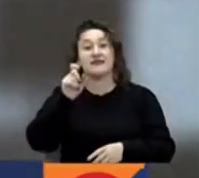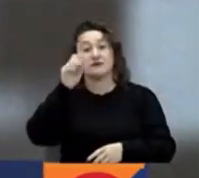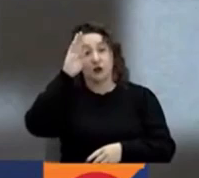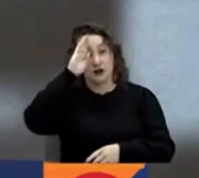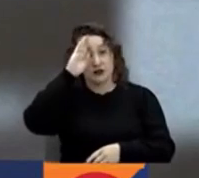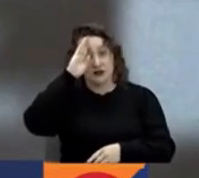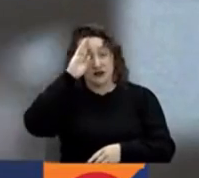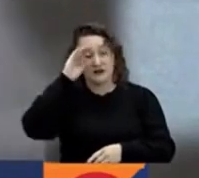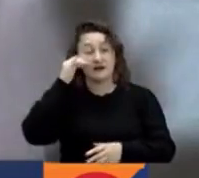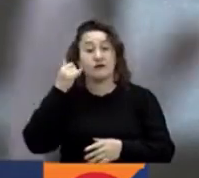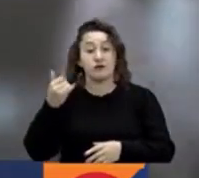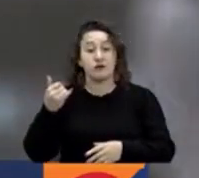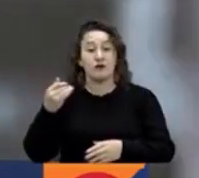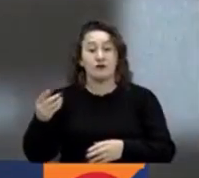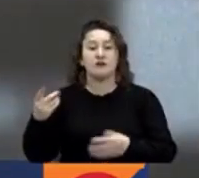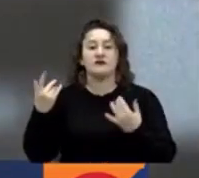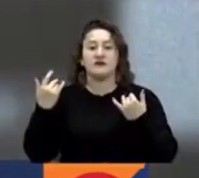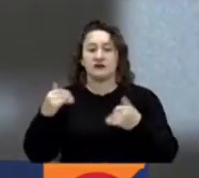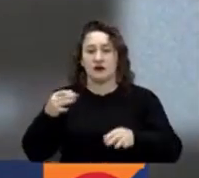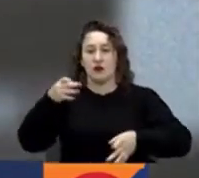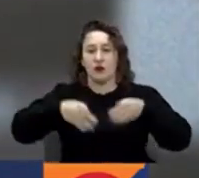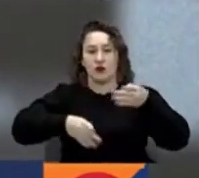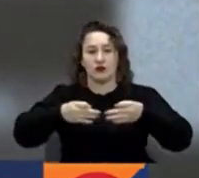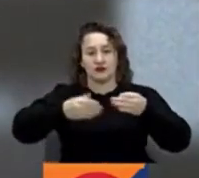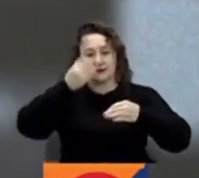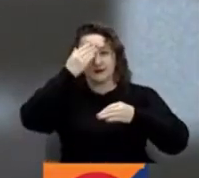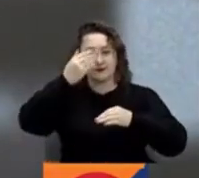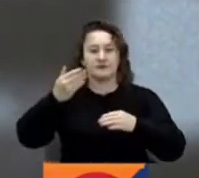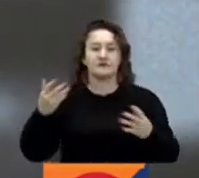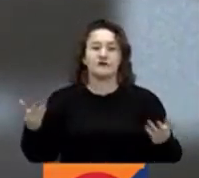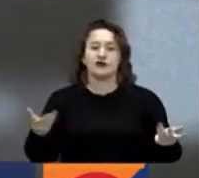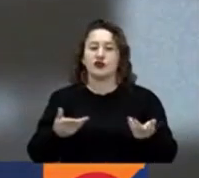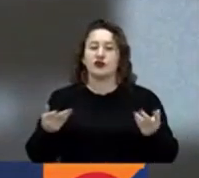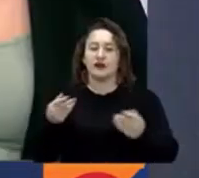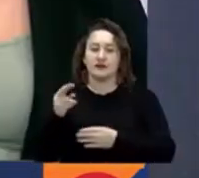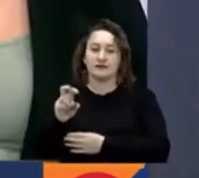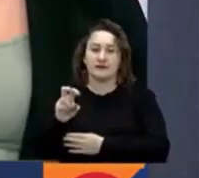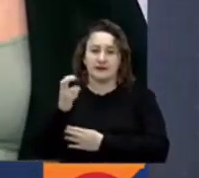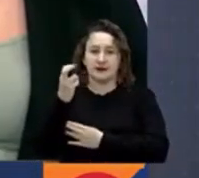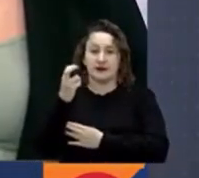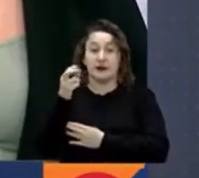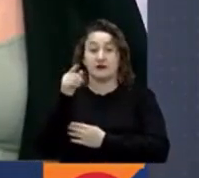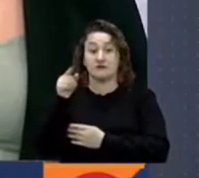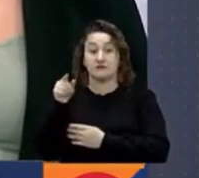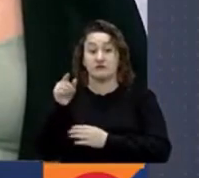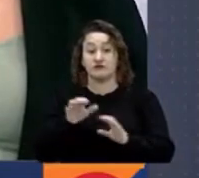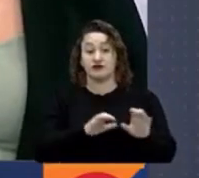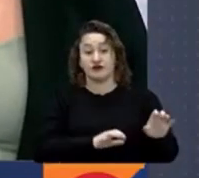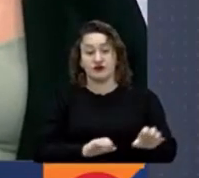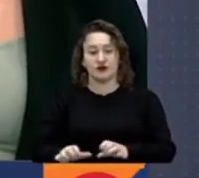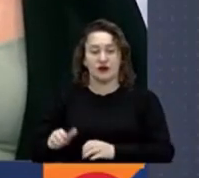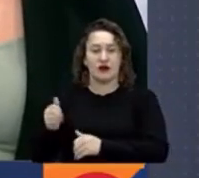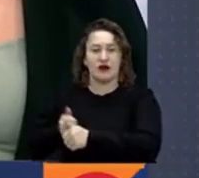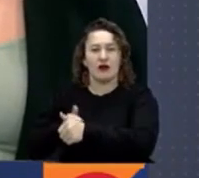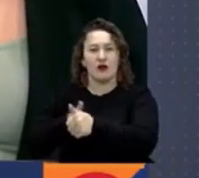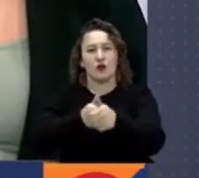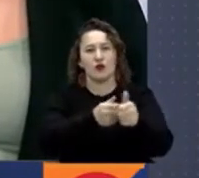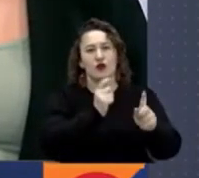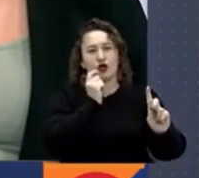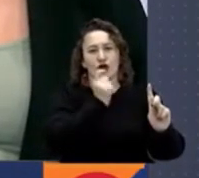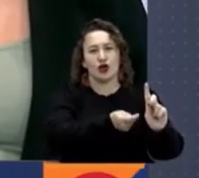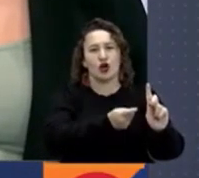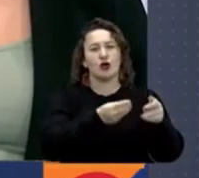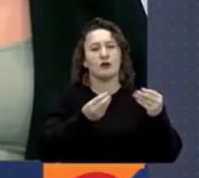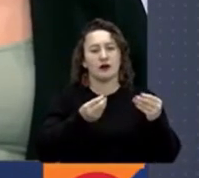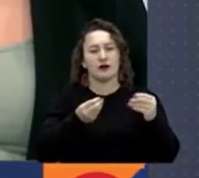fueron presentados en las últimas horas ante un juez. En la diligencia, la Fiscalía dejó en evidencia el modus operandi y el rol que cada uno cumplía para llevar a